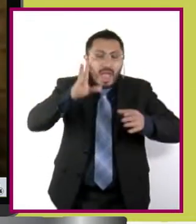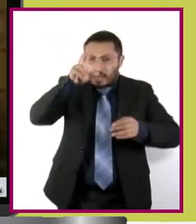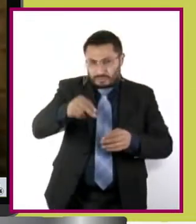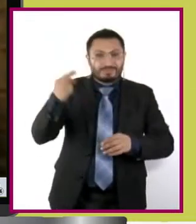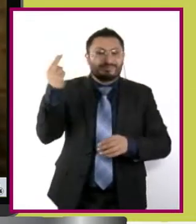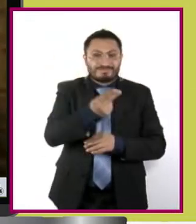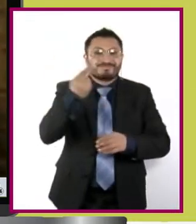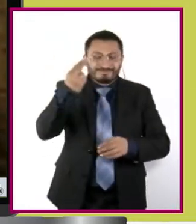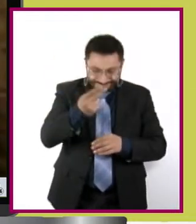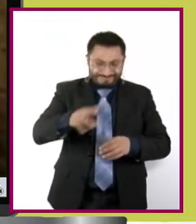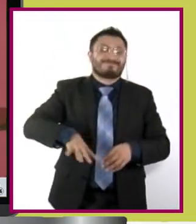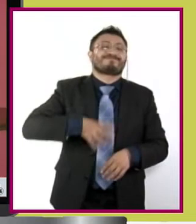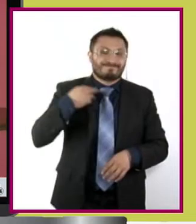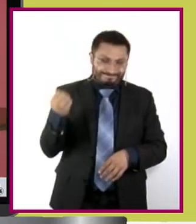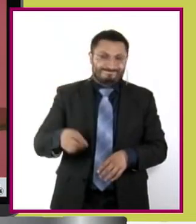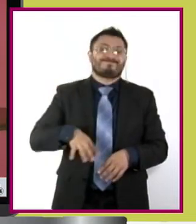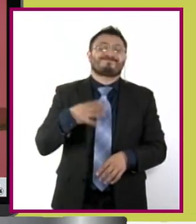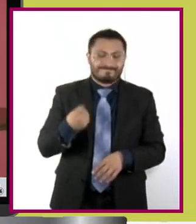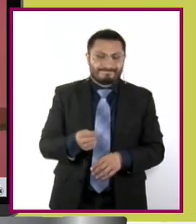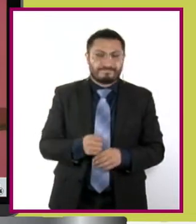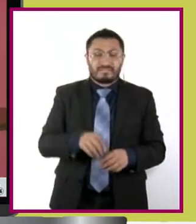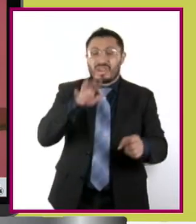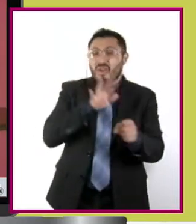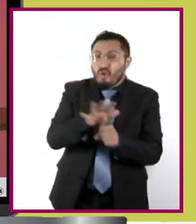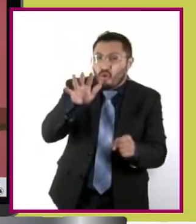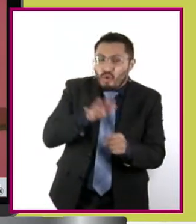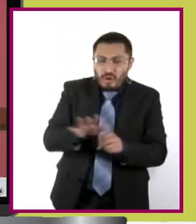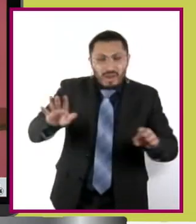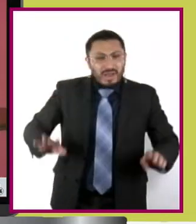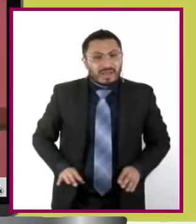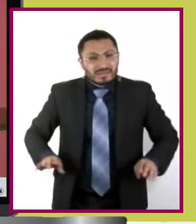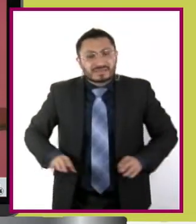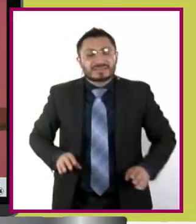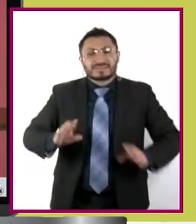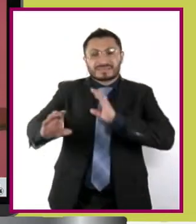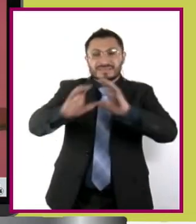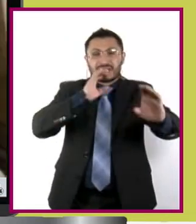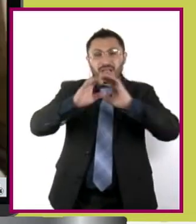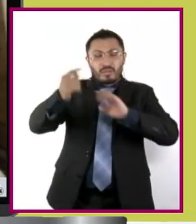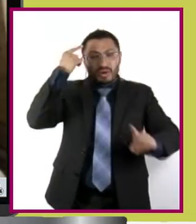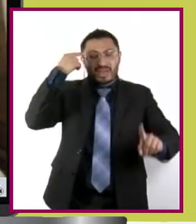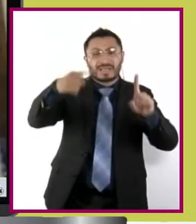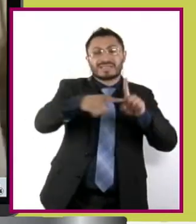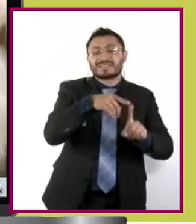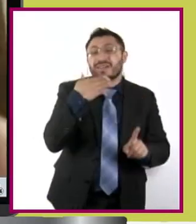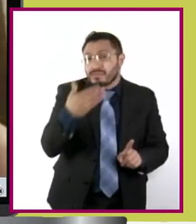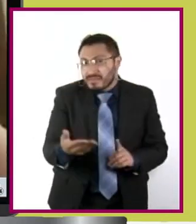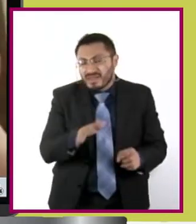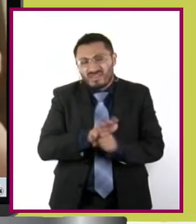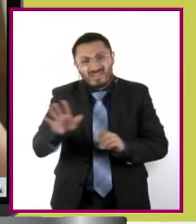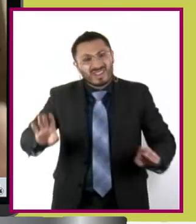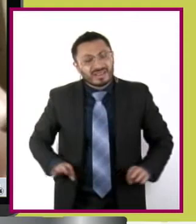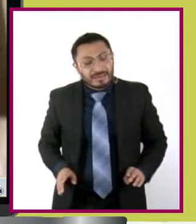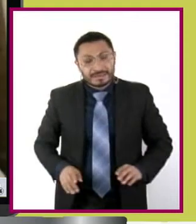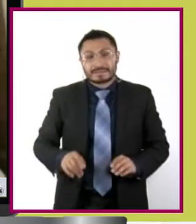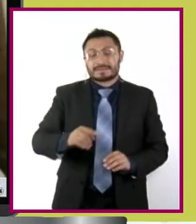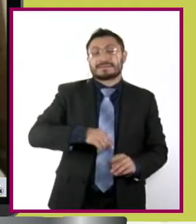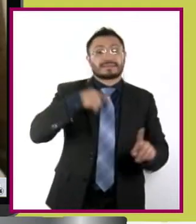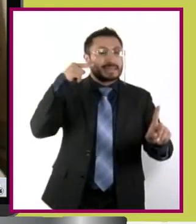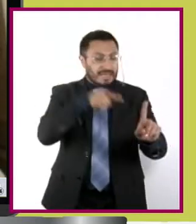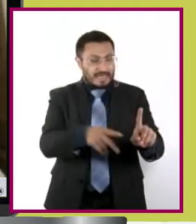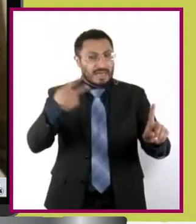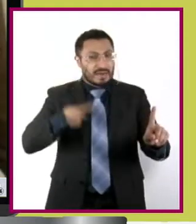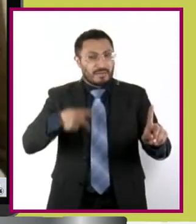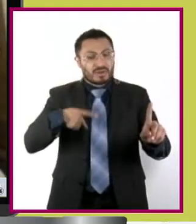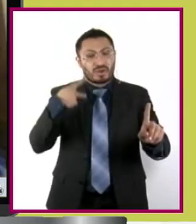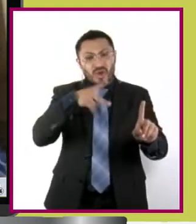necesitamos hacer un esfuerzo. ¿Cuáles son las características de la comunicación asertiva? considerar a la otra persona en